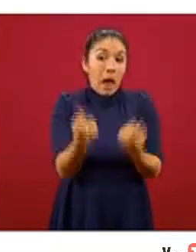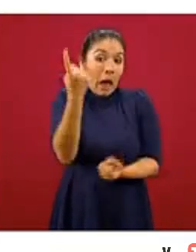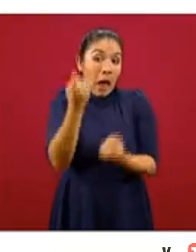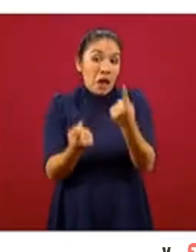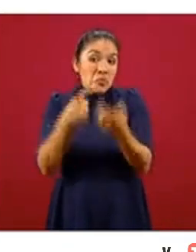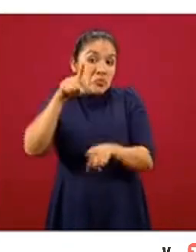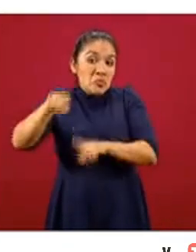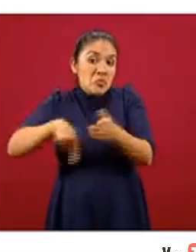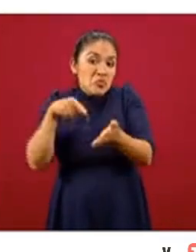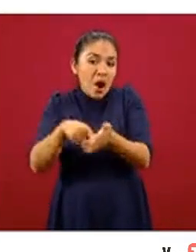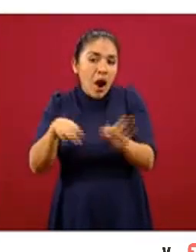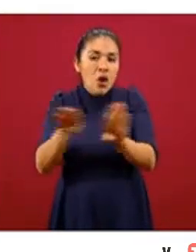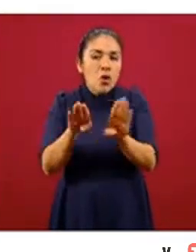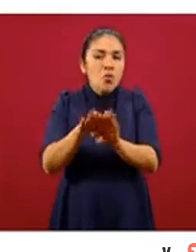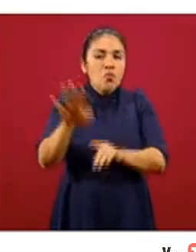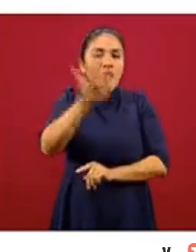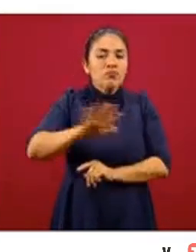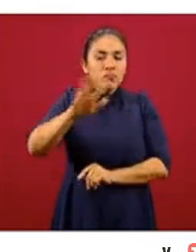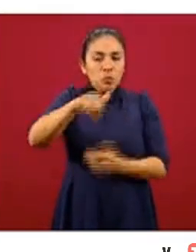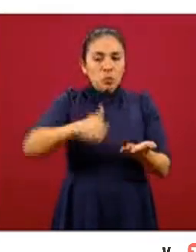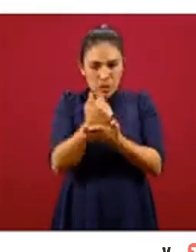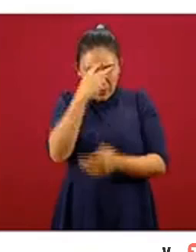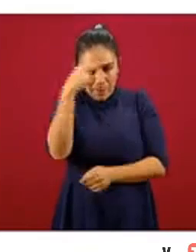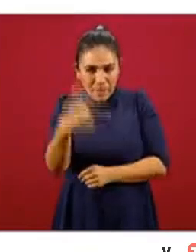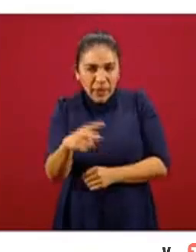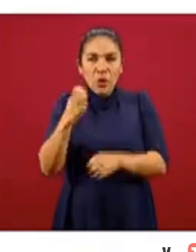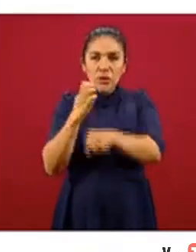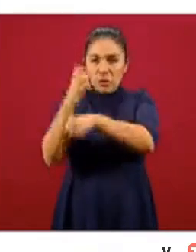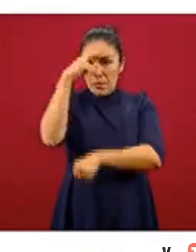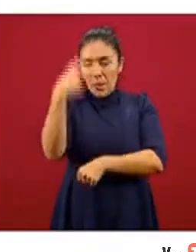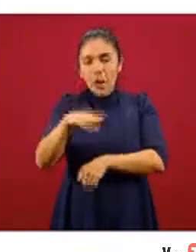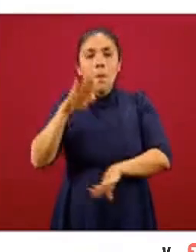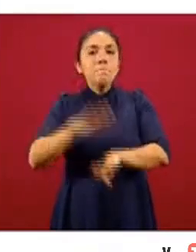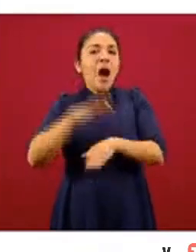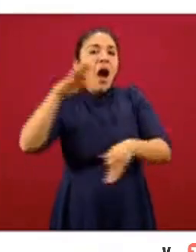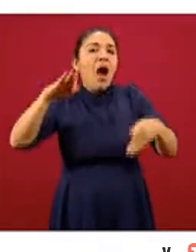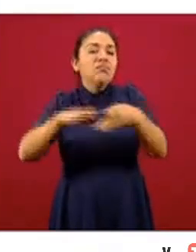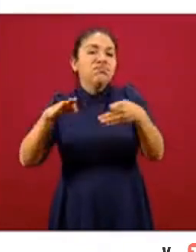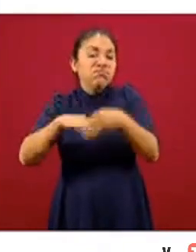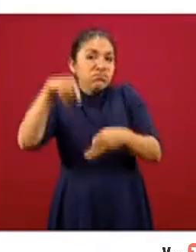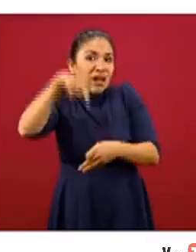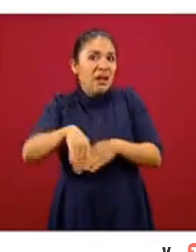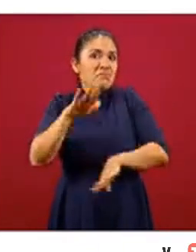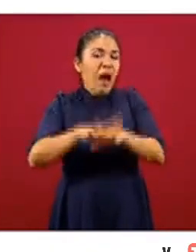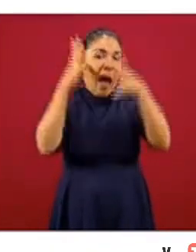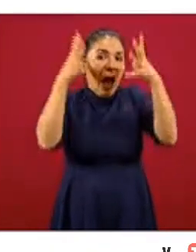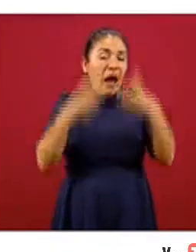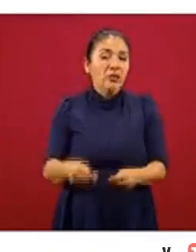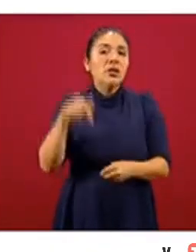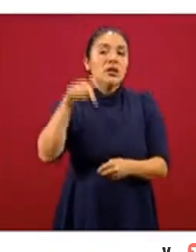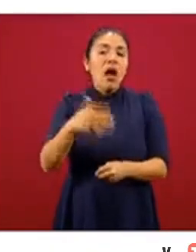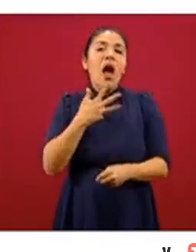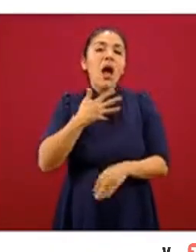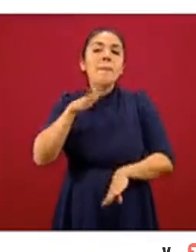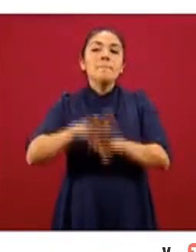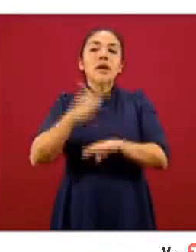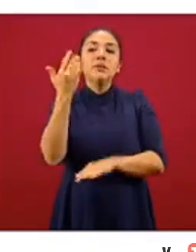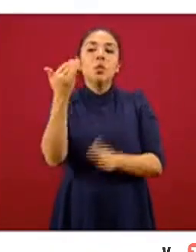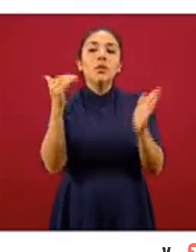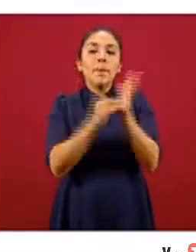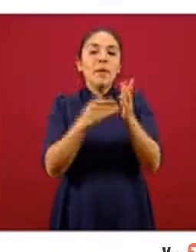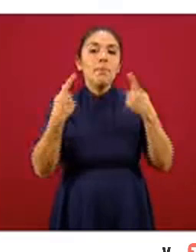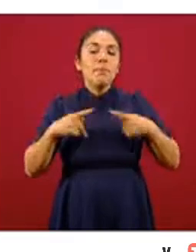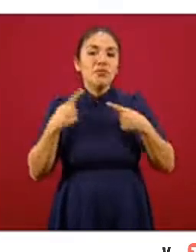como es el Valle de México, donde ocurre prácticamente la mitad de la epidemia, ha habido más de 50,000